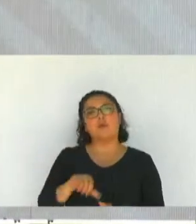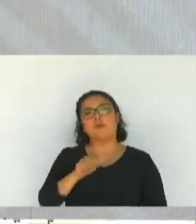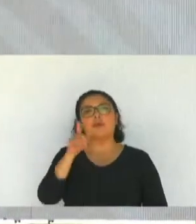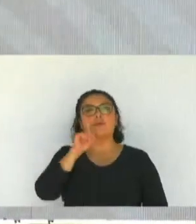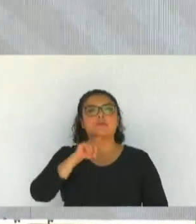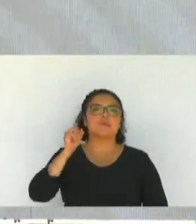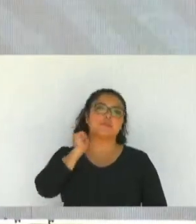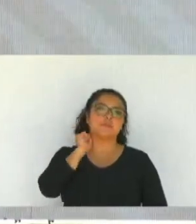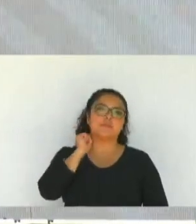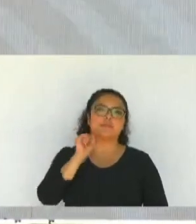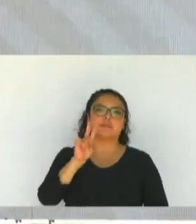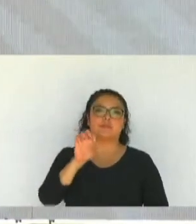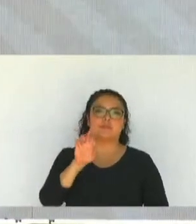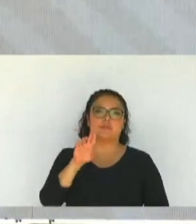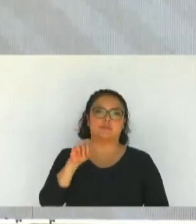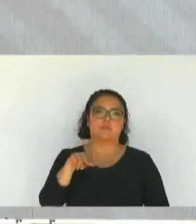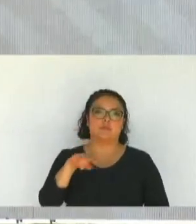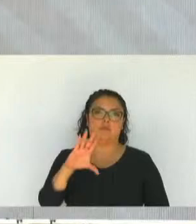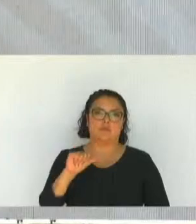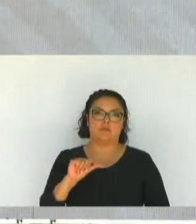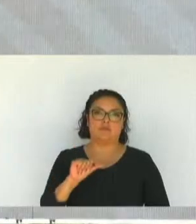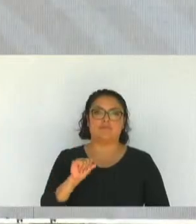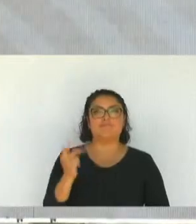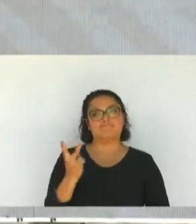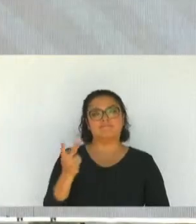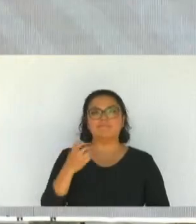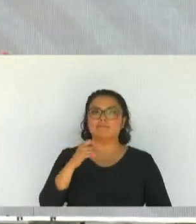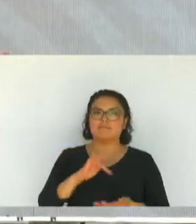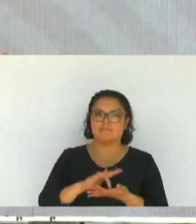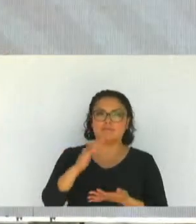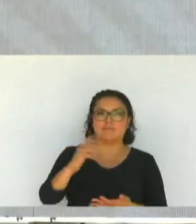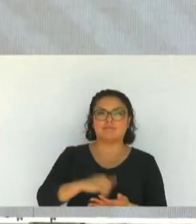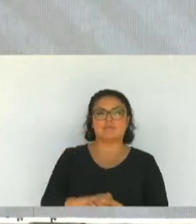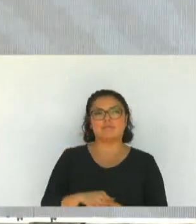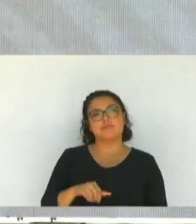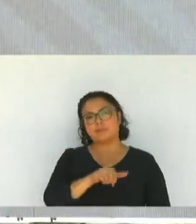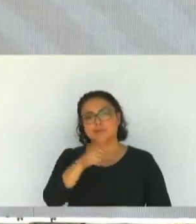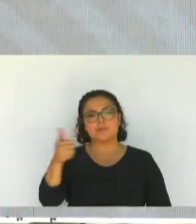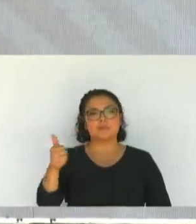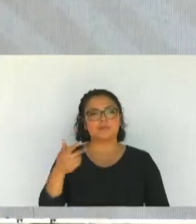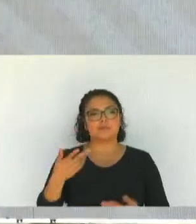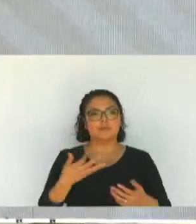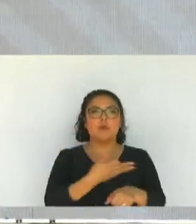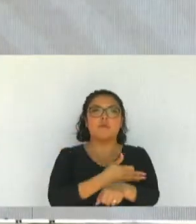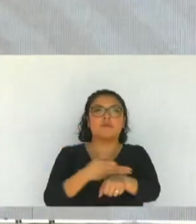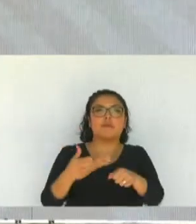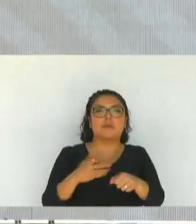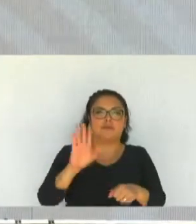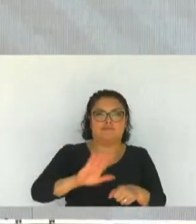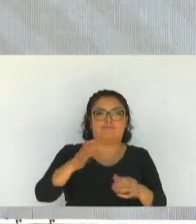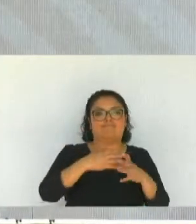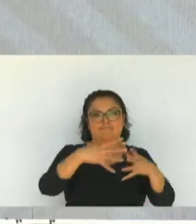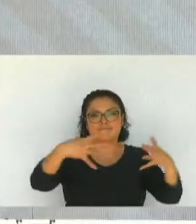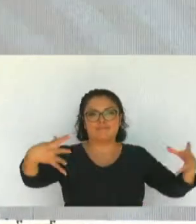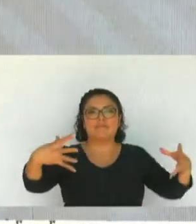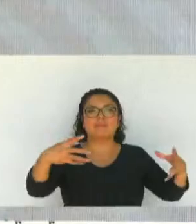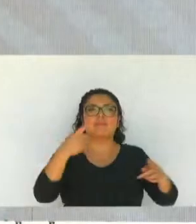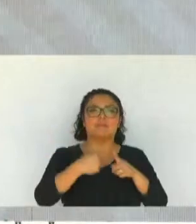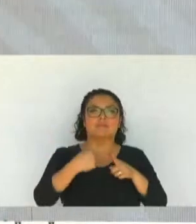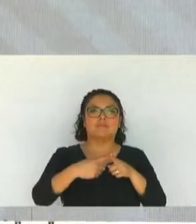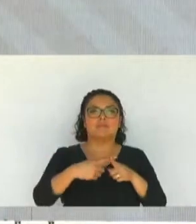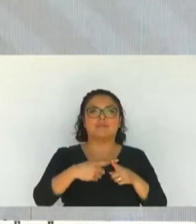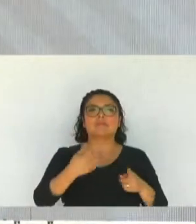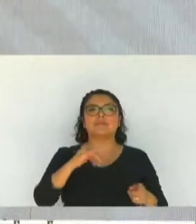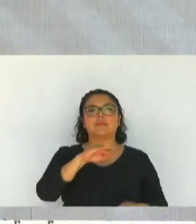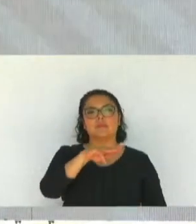Verónica Camino, y también saludar a los que formamos parte de una gran familia, la familia del Seguro Social,